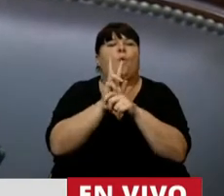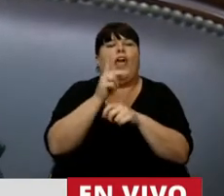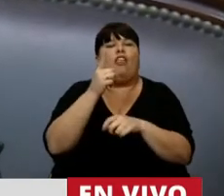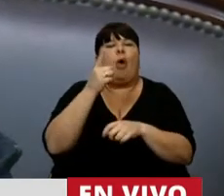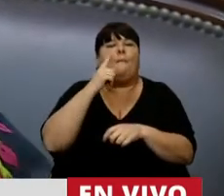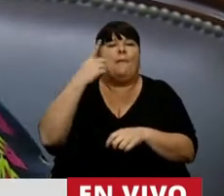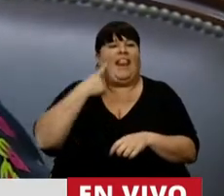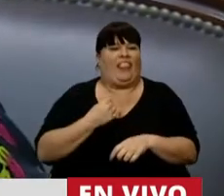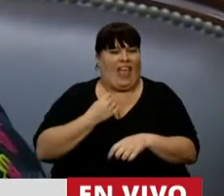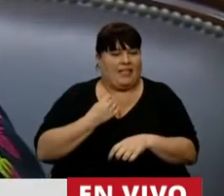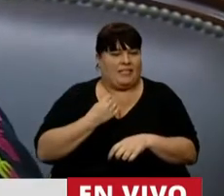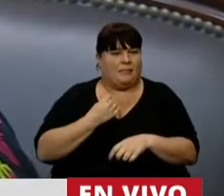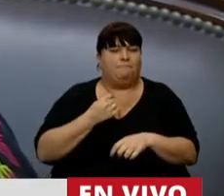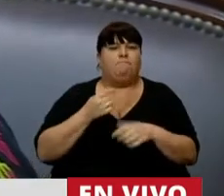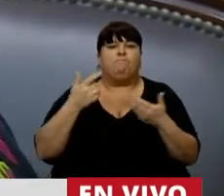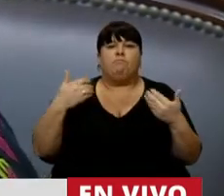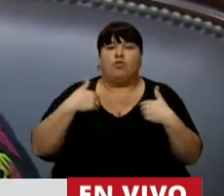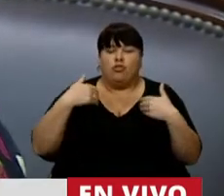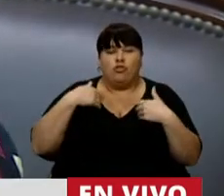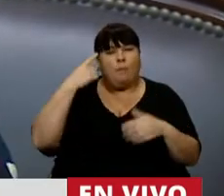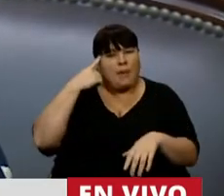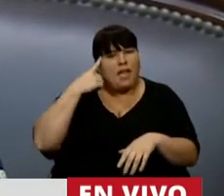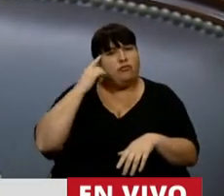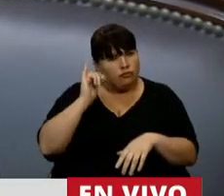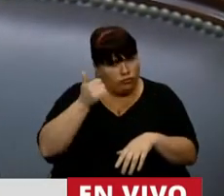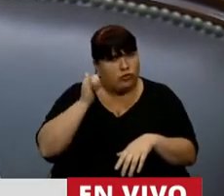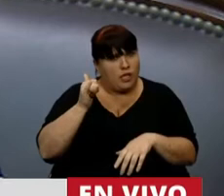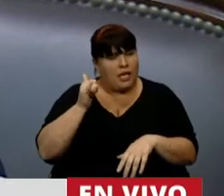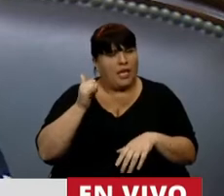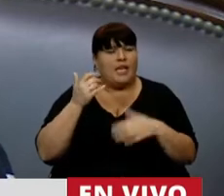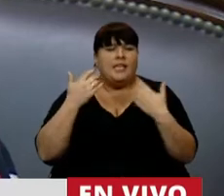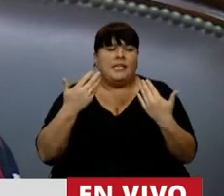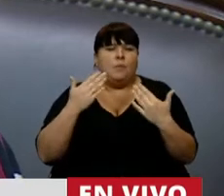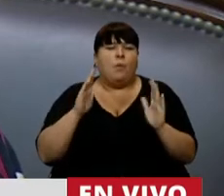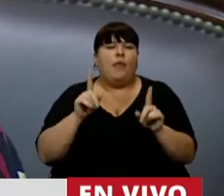1000 días. En mi caso, creo que sí podemos...